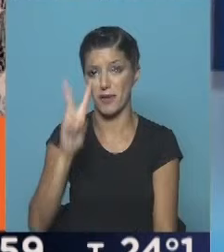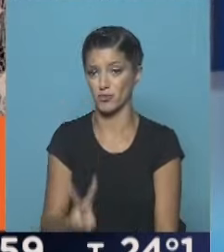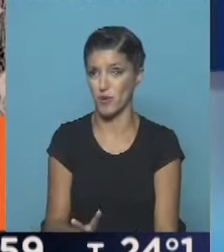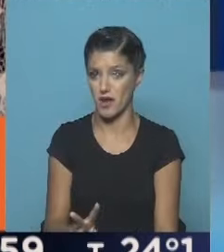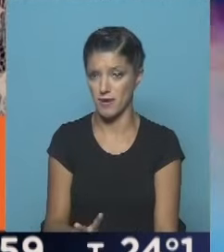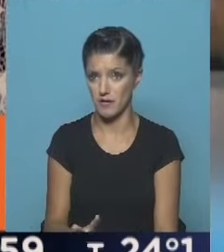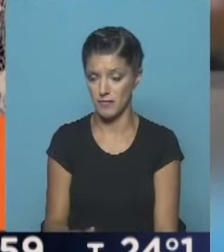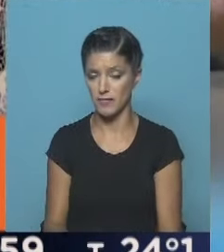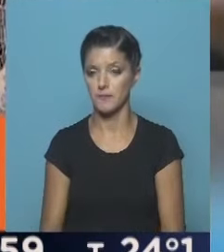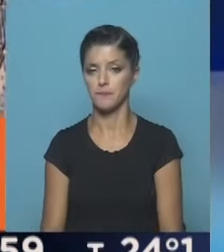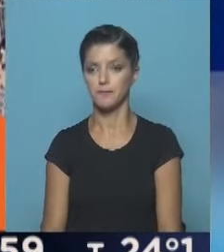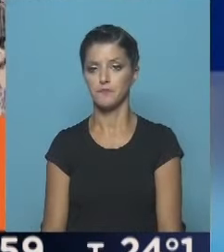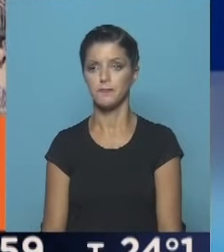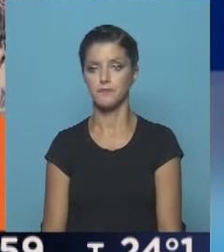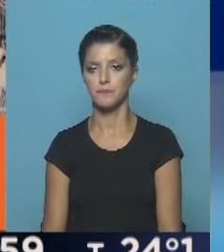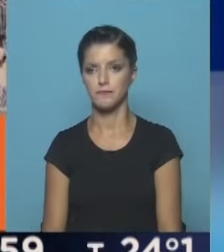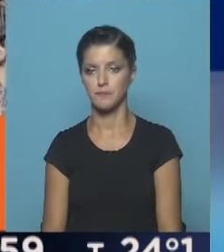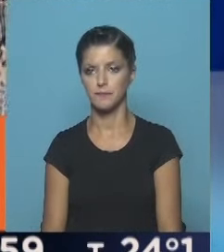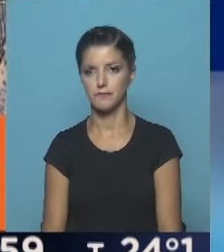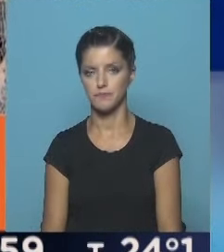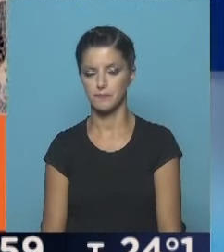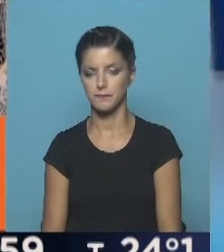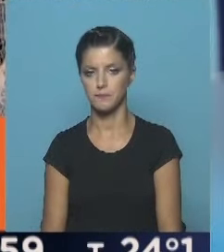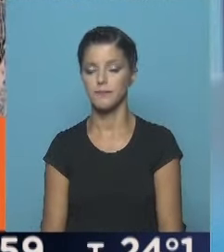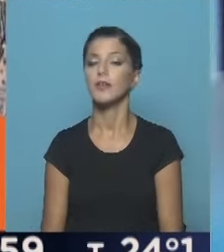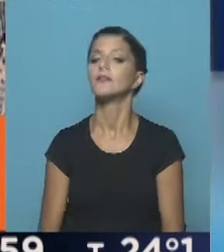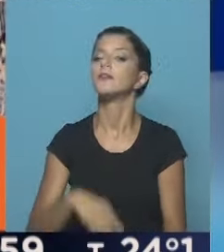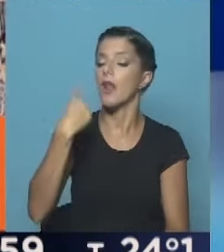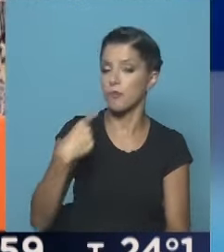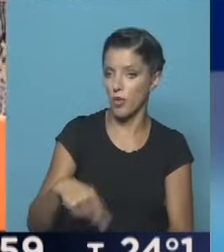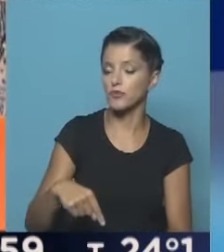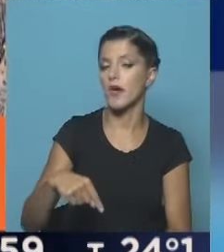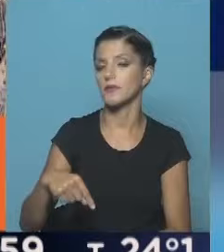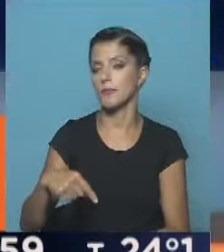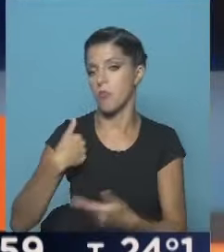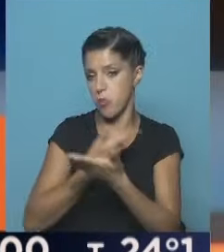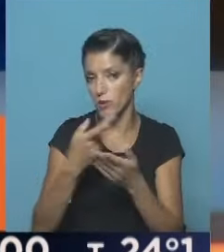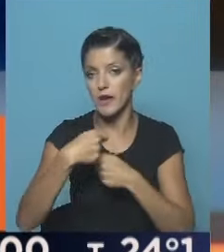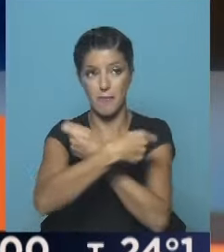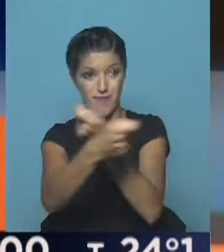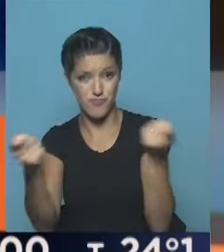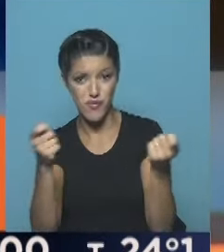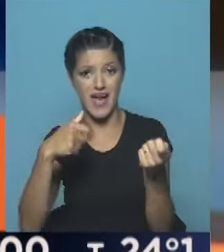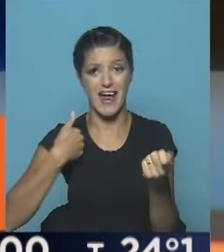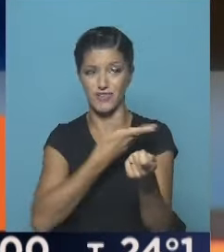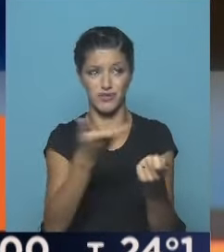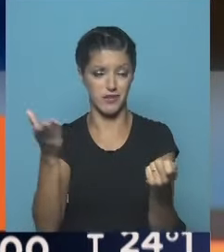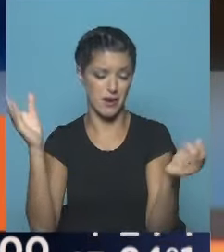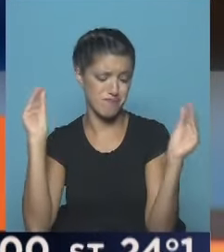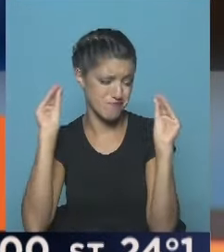que desde el punto de vista de la provisión de bienes públicos para la población, es una